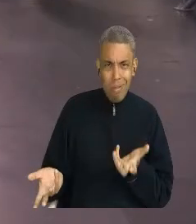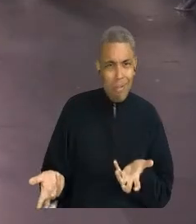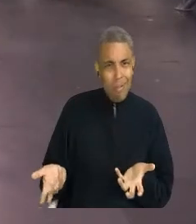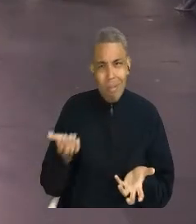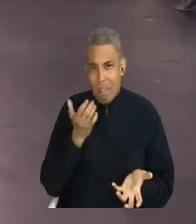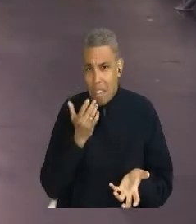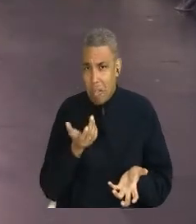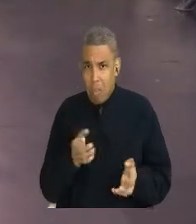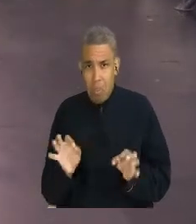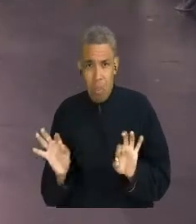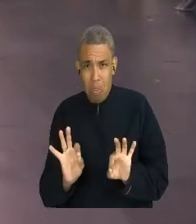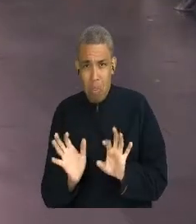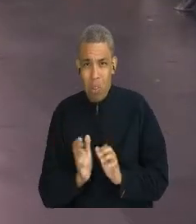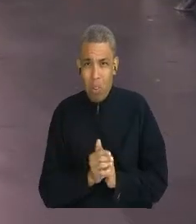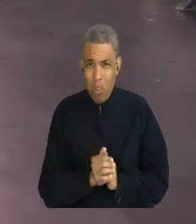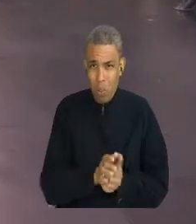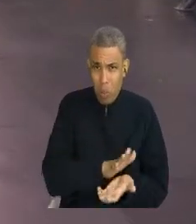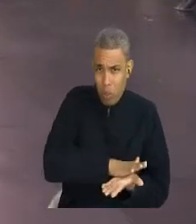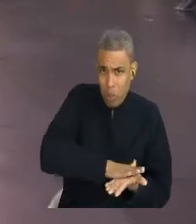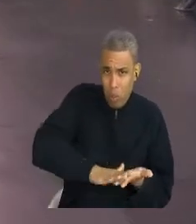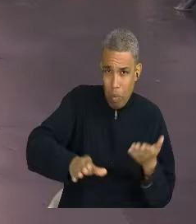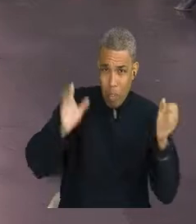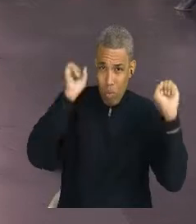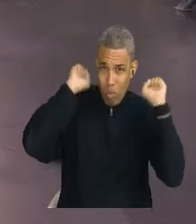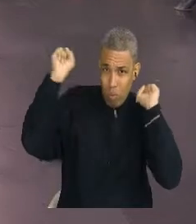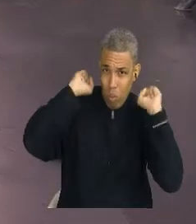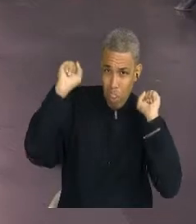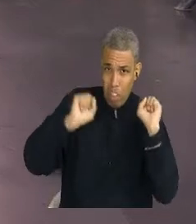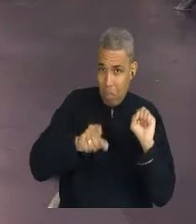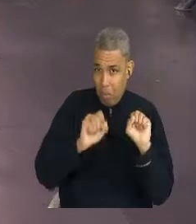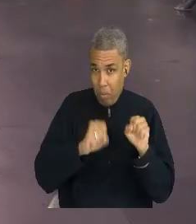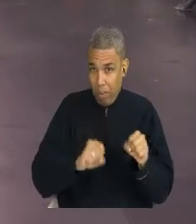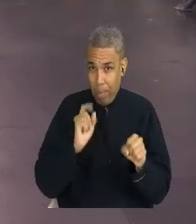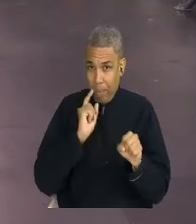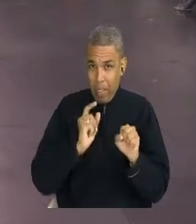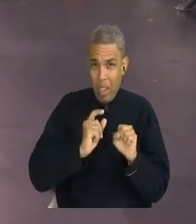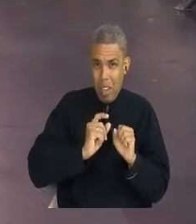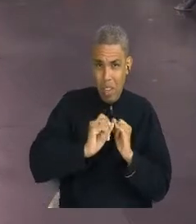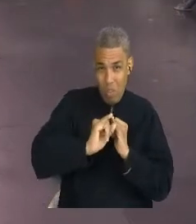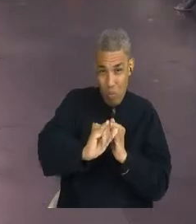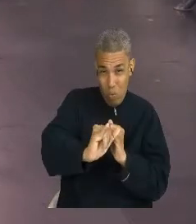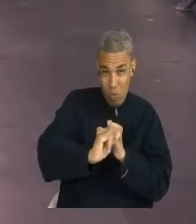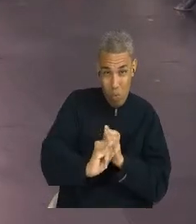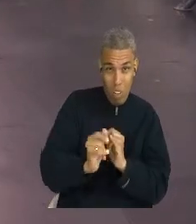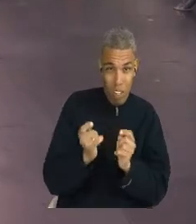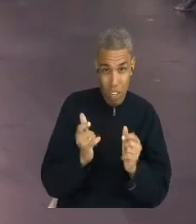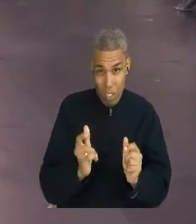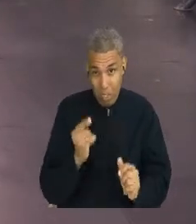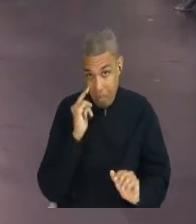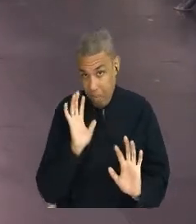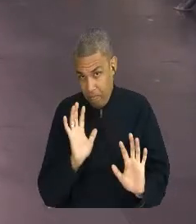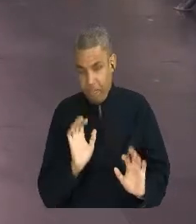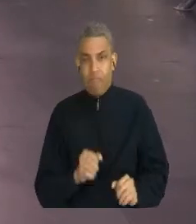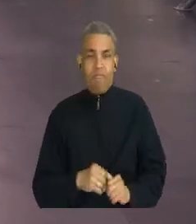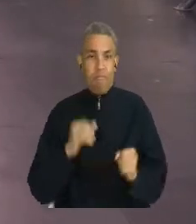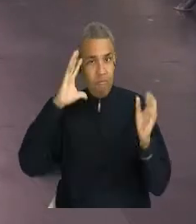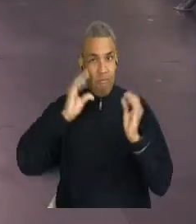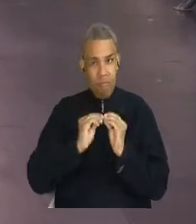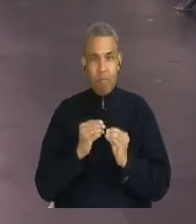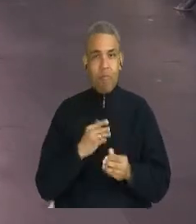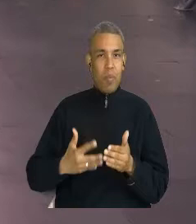un pedazo de foamy, una toalla, algo que le pueda dar uso y no maltrate tu cuerpo, ¿listo? Vamos a